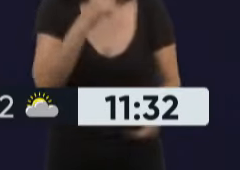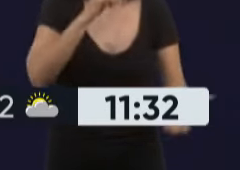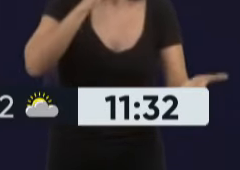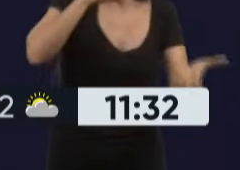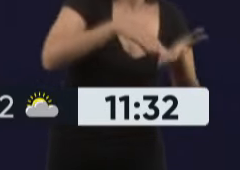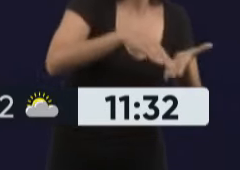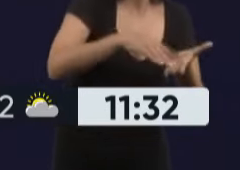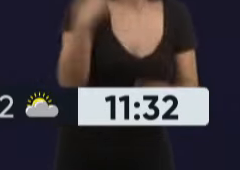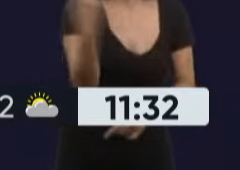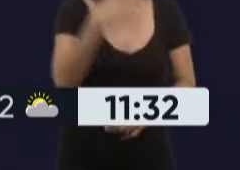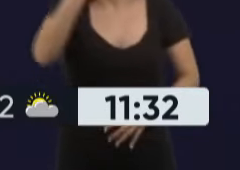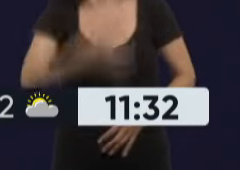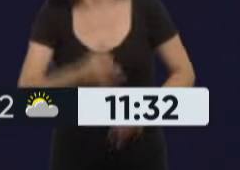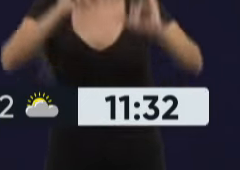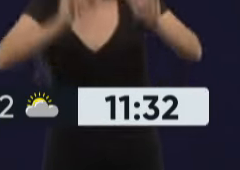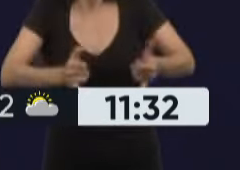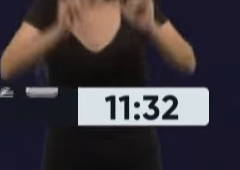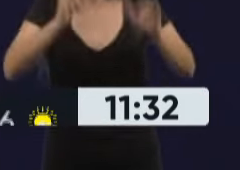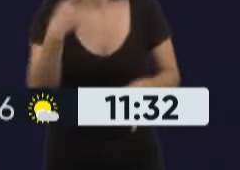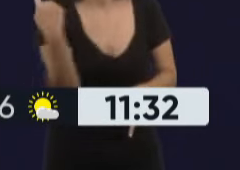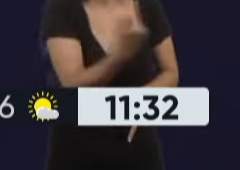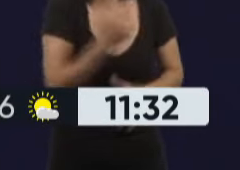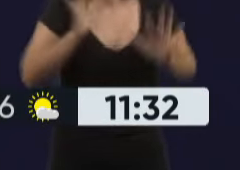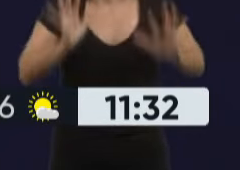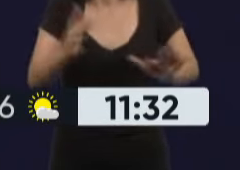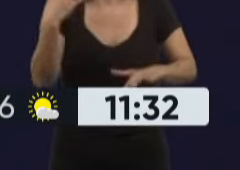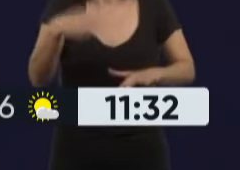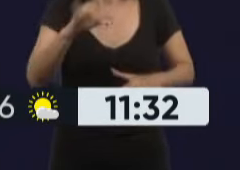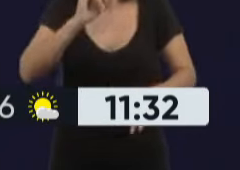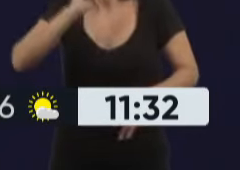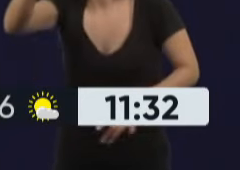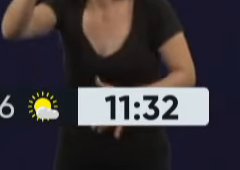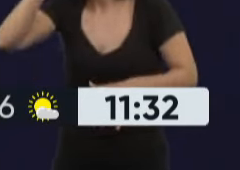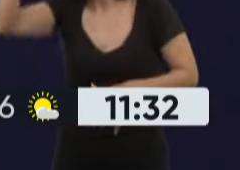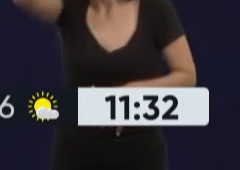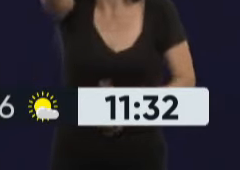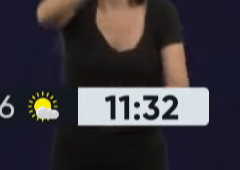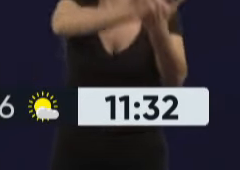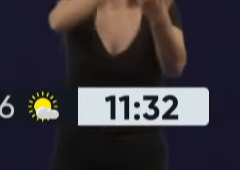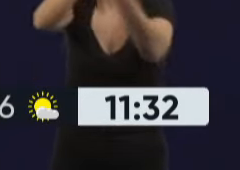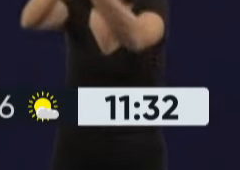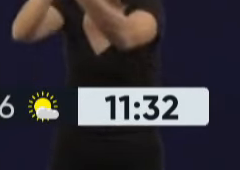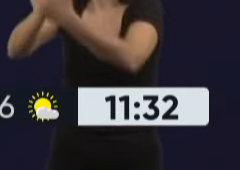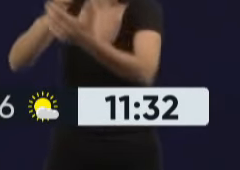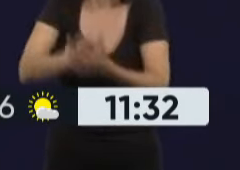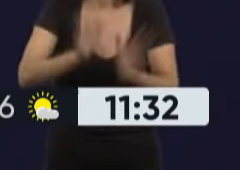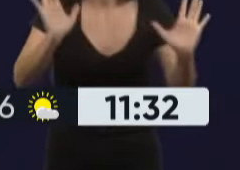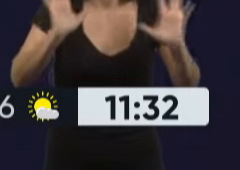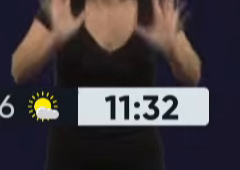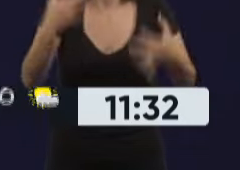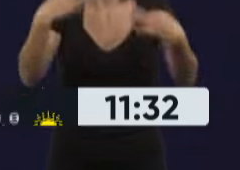para nosotros corresponde que la cuenta la paguen las provincias porque así debe ser